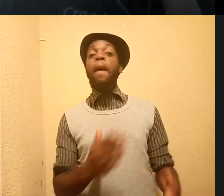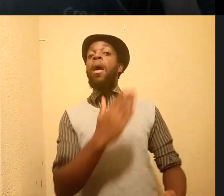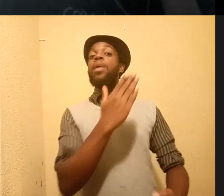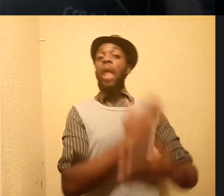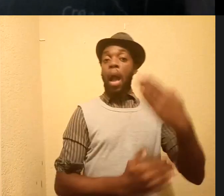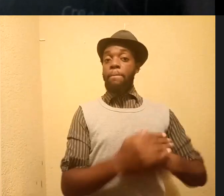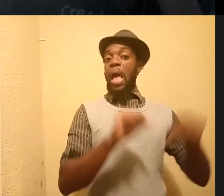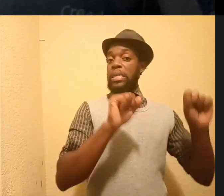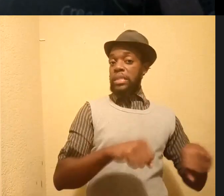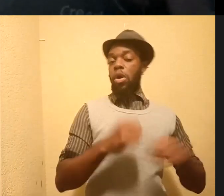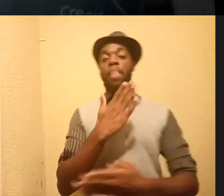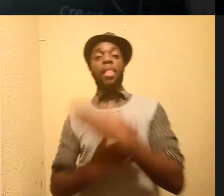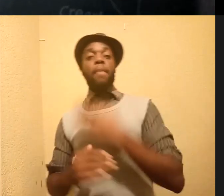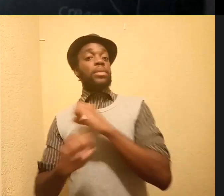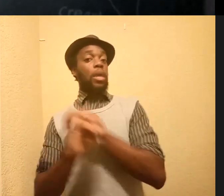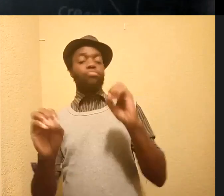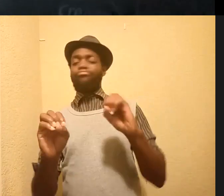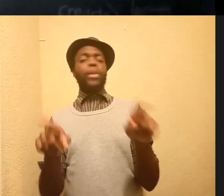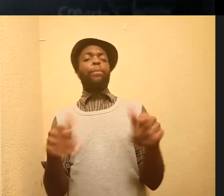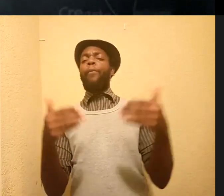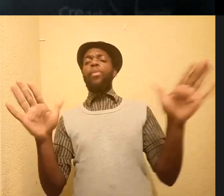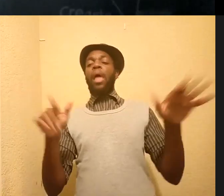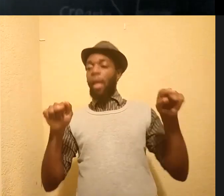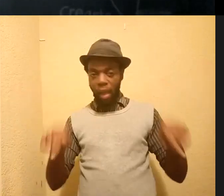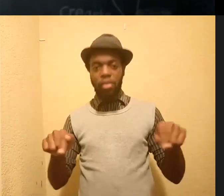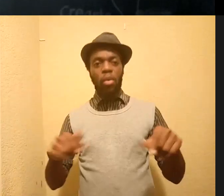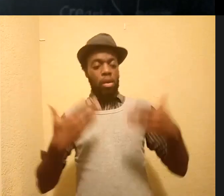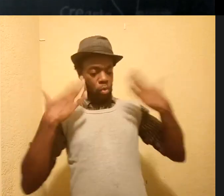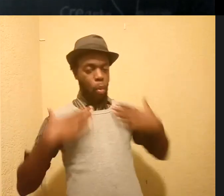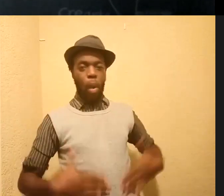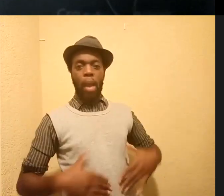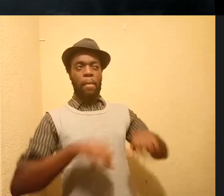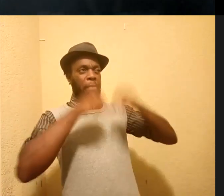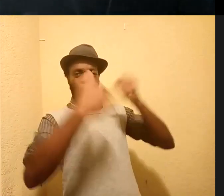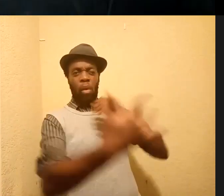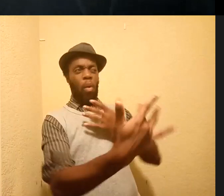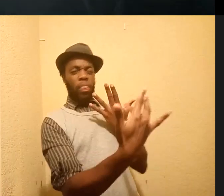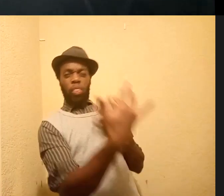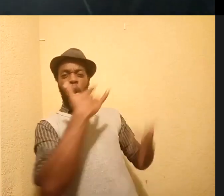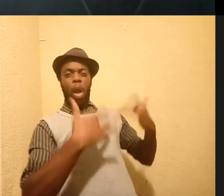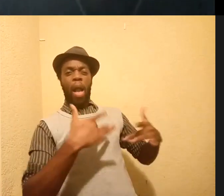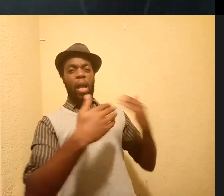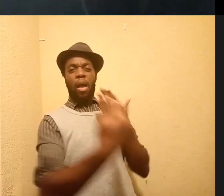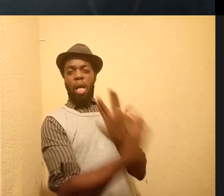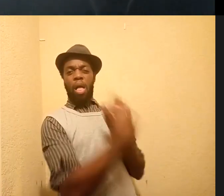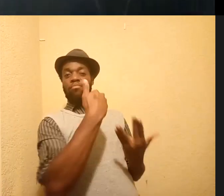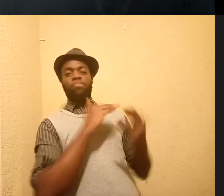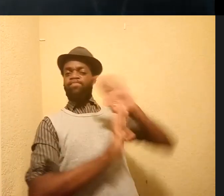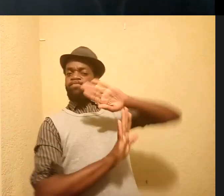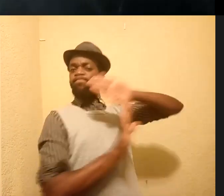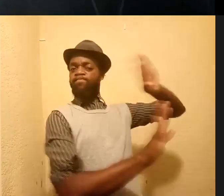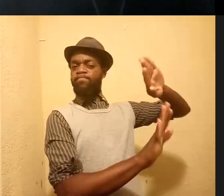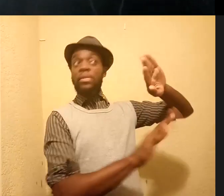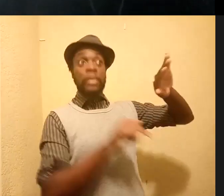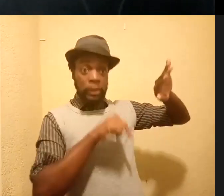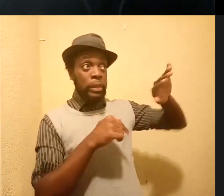cuerpo y violentarlo. Y eso tiene que estar muy claro. Tú tienes el derecho de denunciar, de